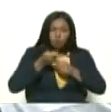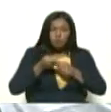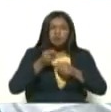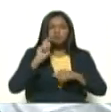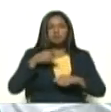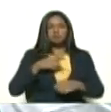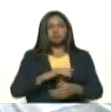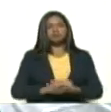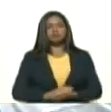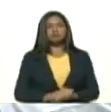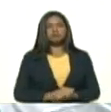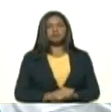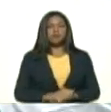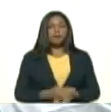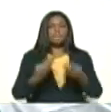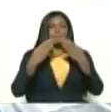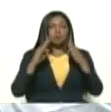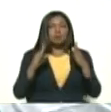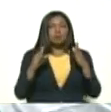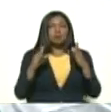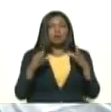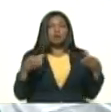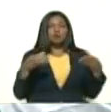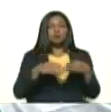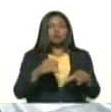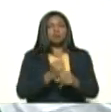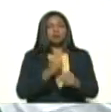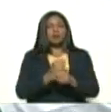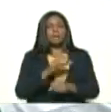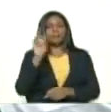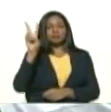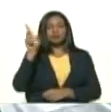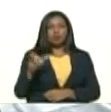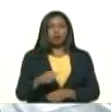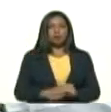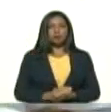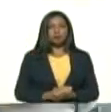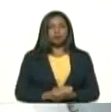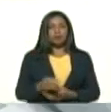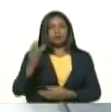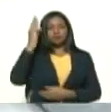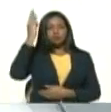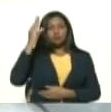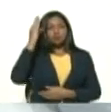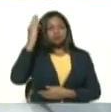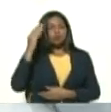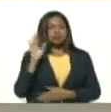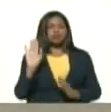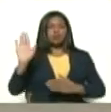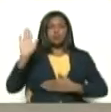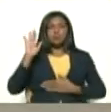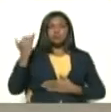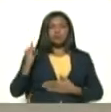presidente, público a la clase trabajadora venezolana, a su conciencia, a su